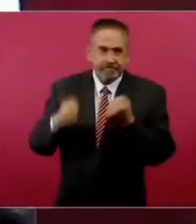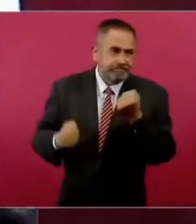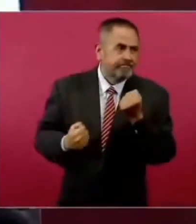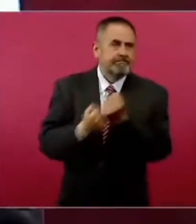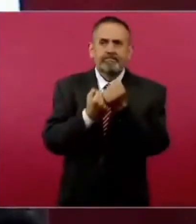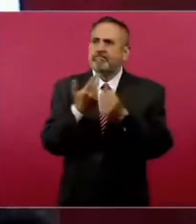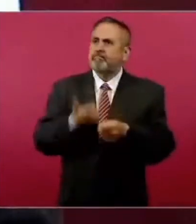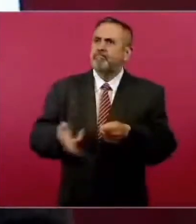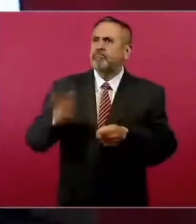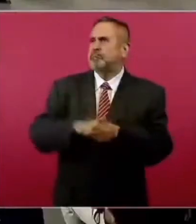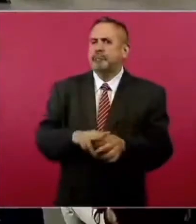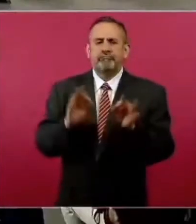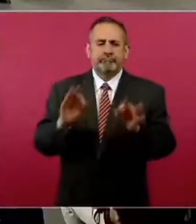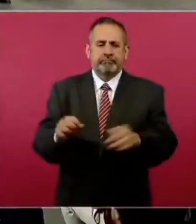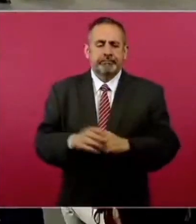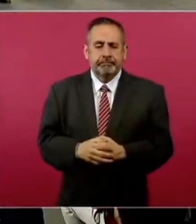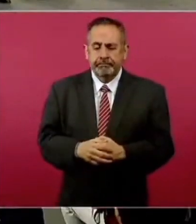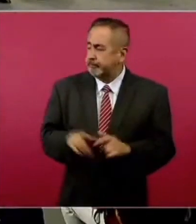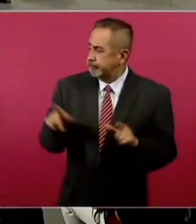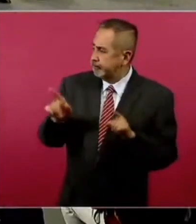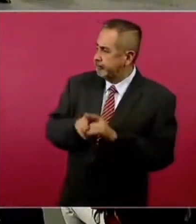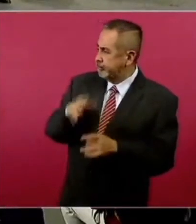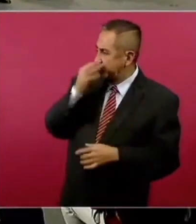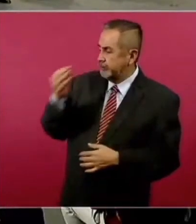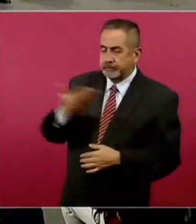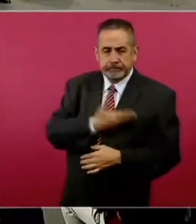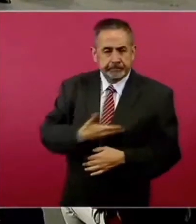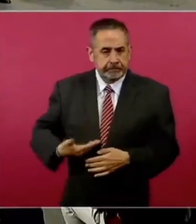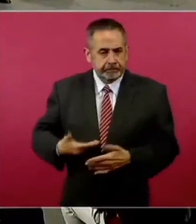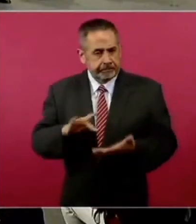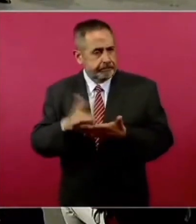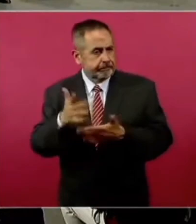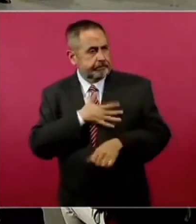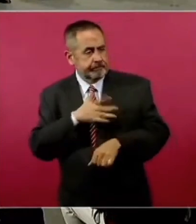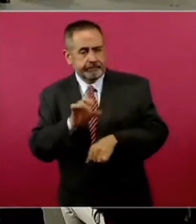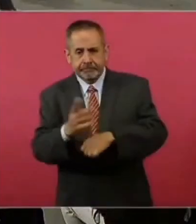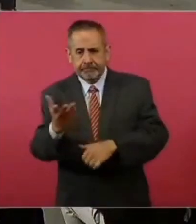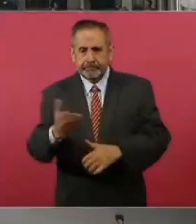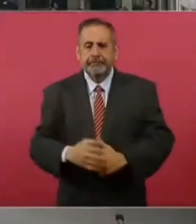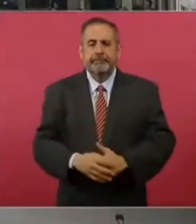que permiten su operación plena es cuanto presidente Muchas gracias Buenos días